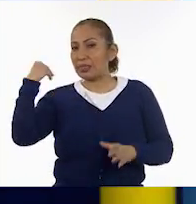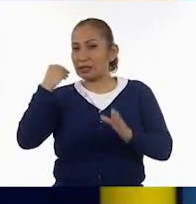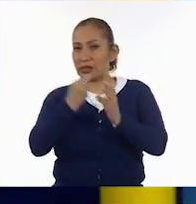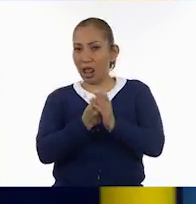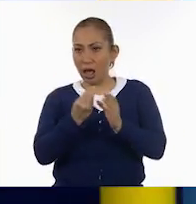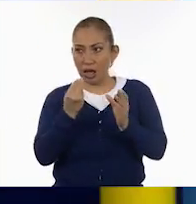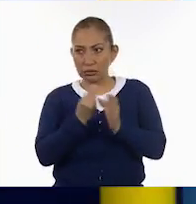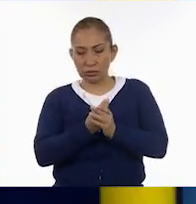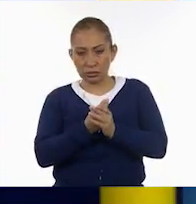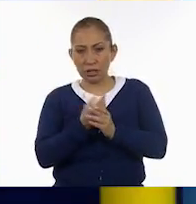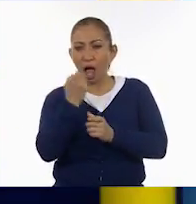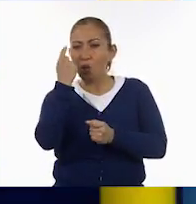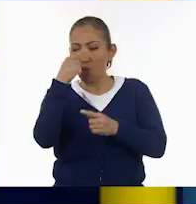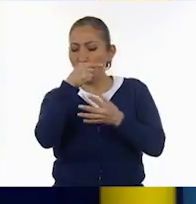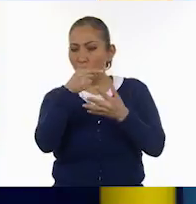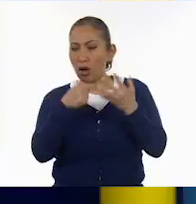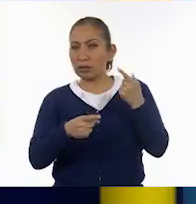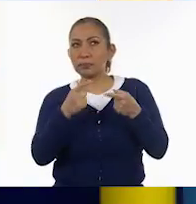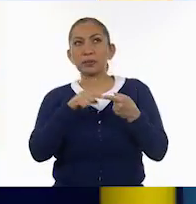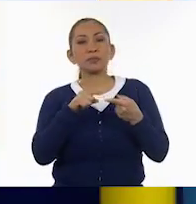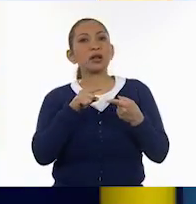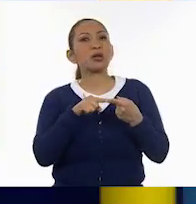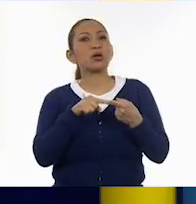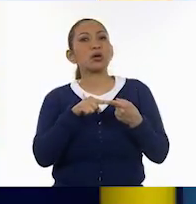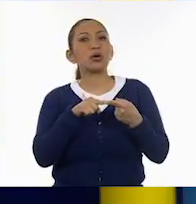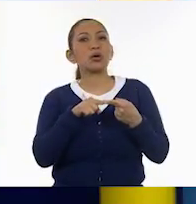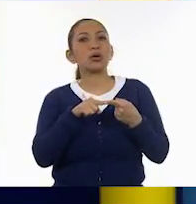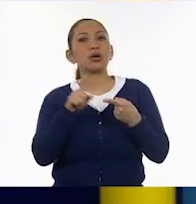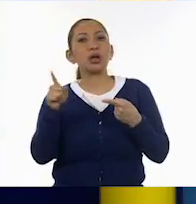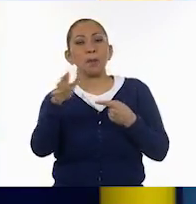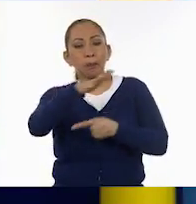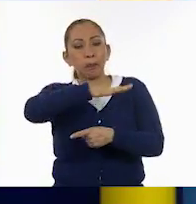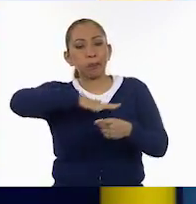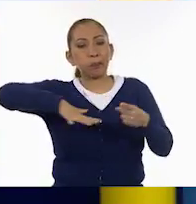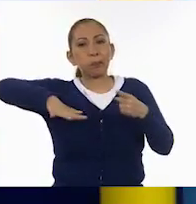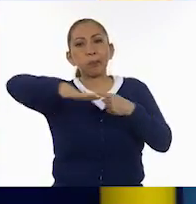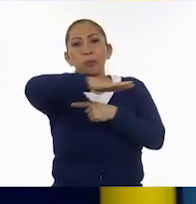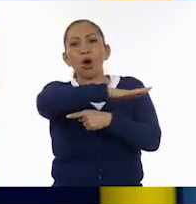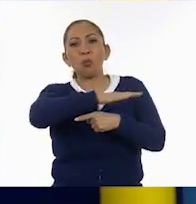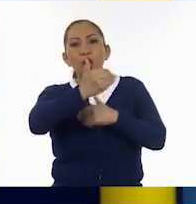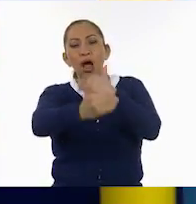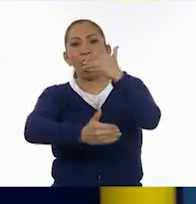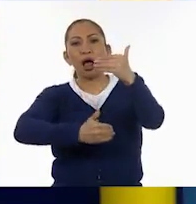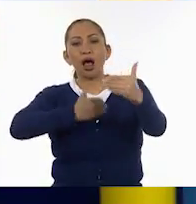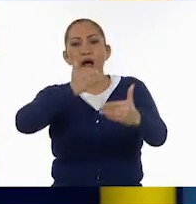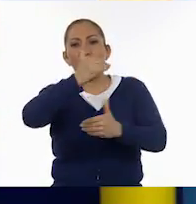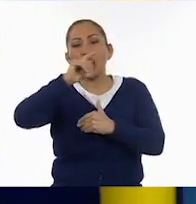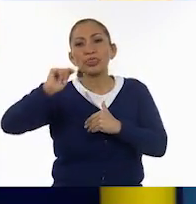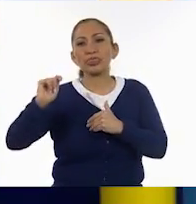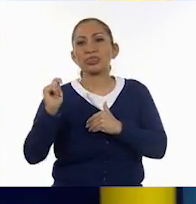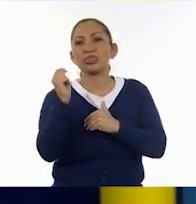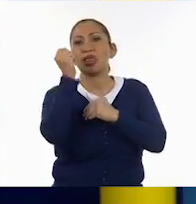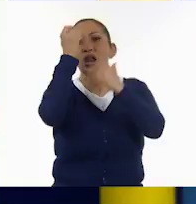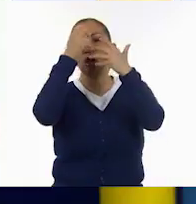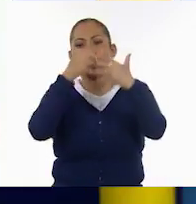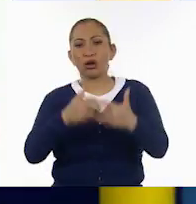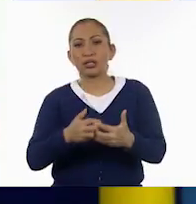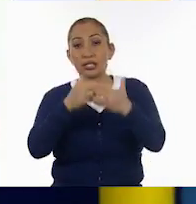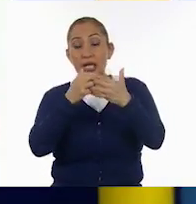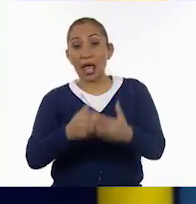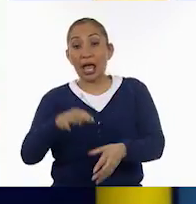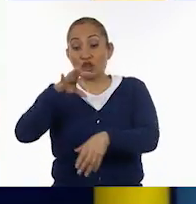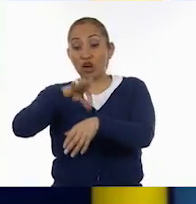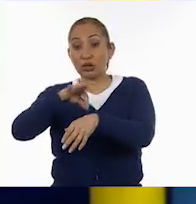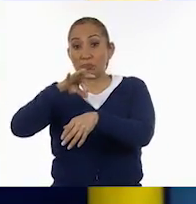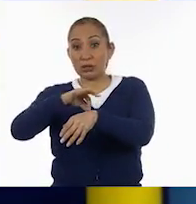vimos algunos. El primero era las condiciones y más bien los avances tecnológicos y médicos